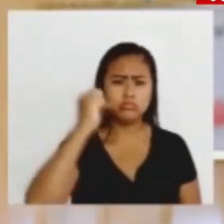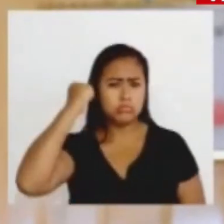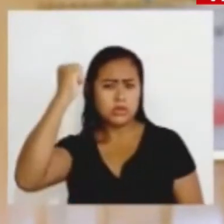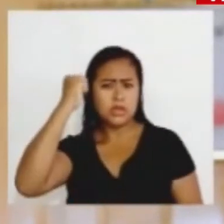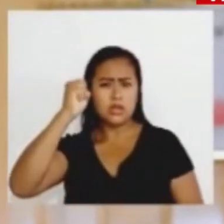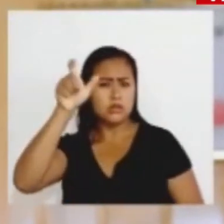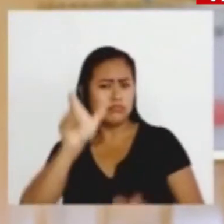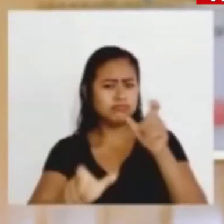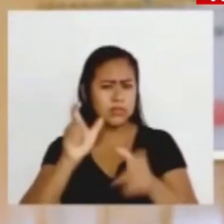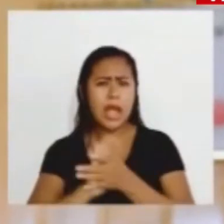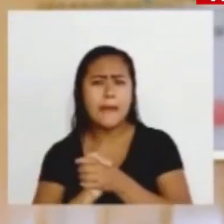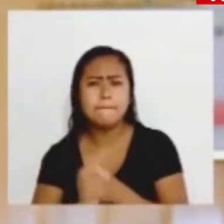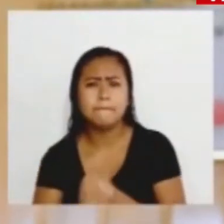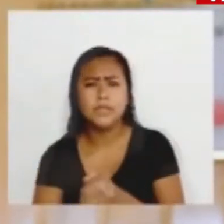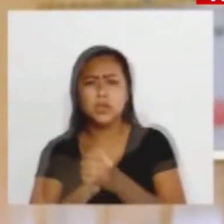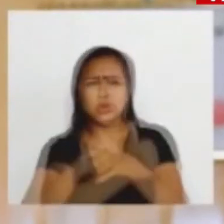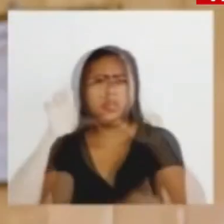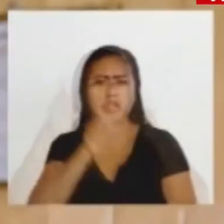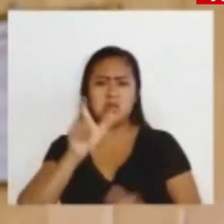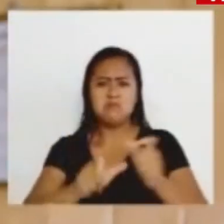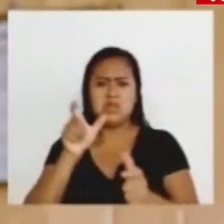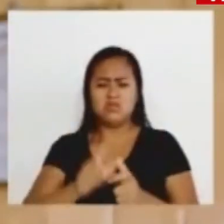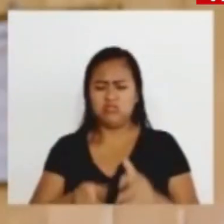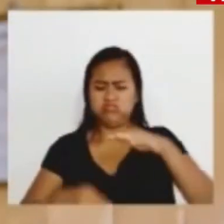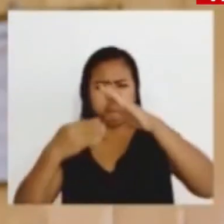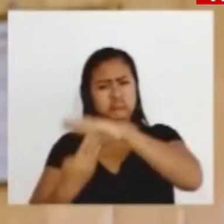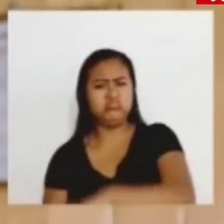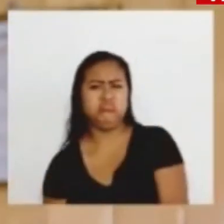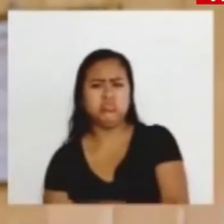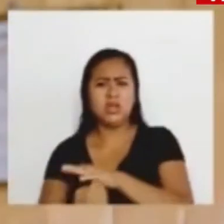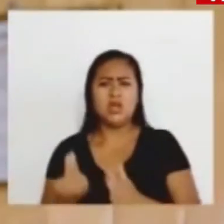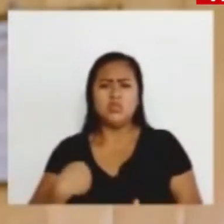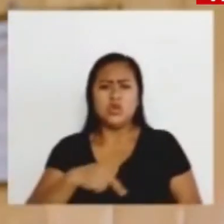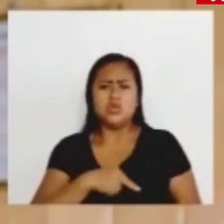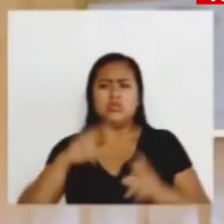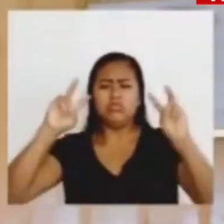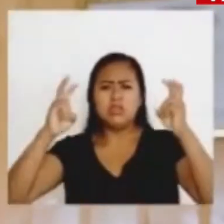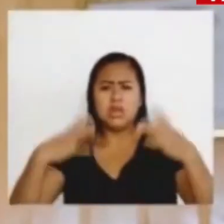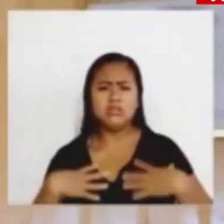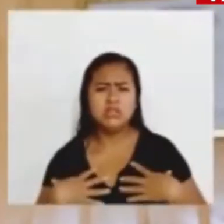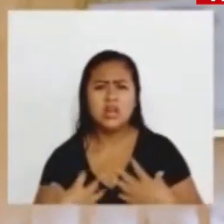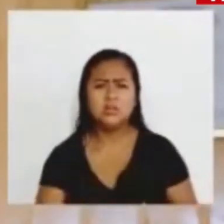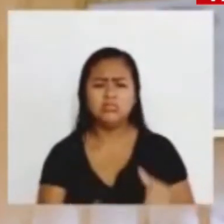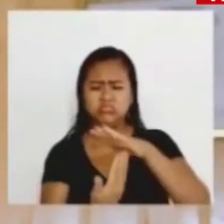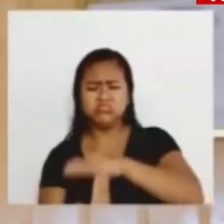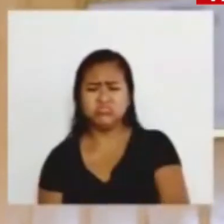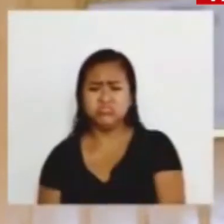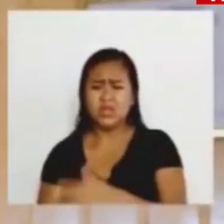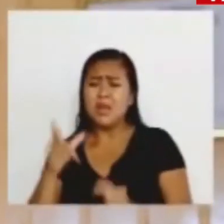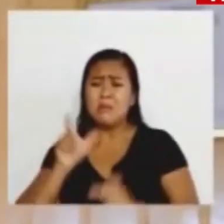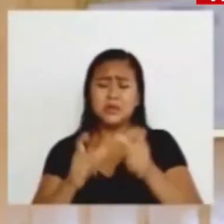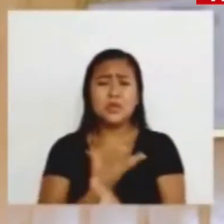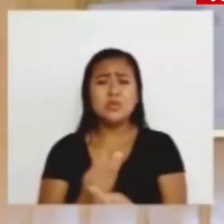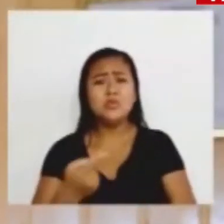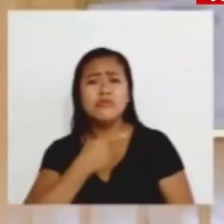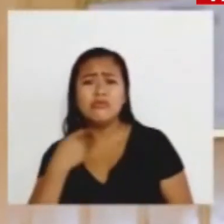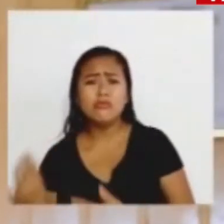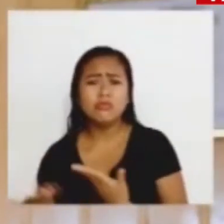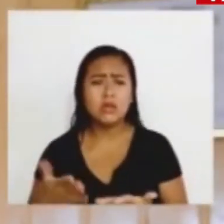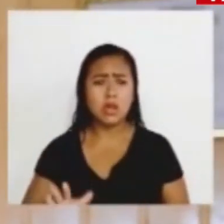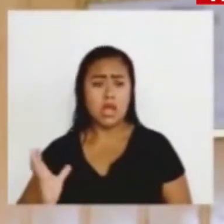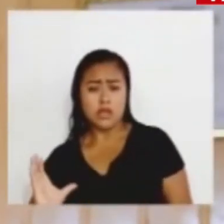incapaces, indolentes. Este 11 de abril hay que marcar la A y escribir el número 2, y estarás llevando a